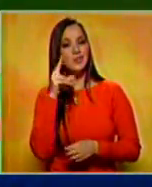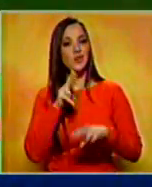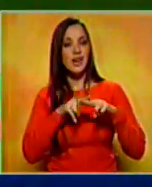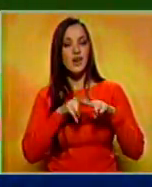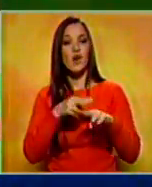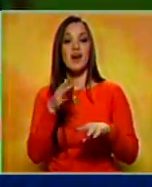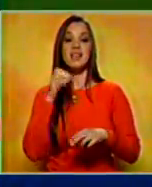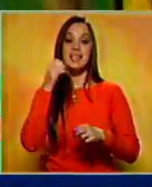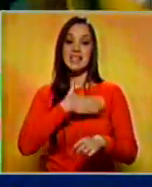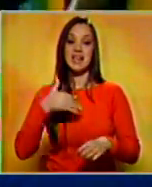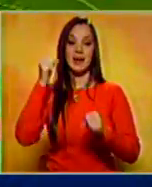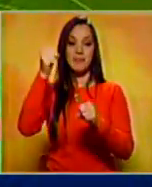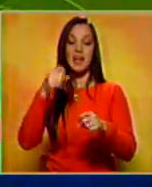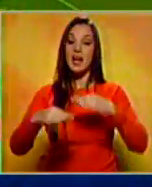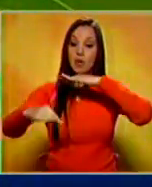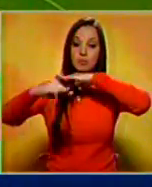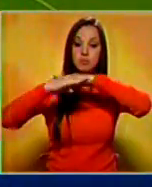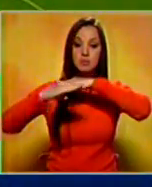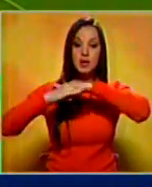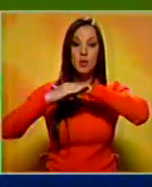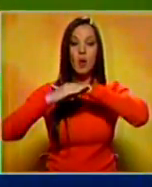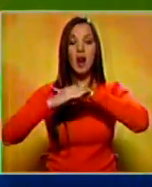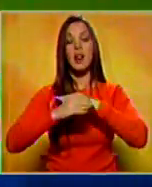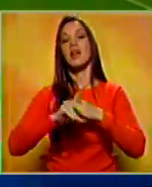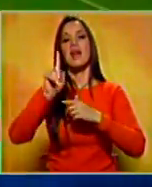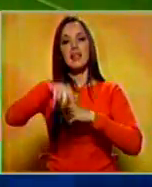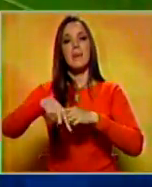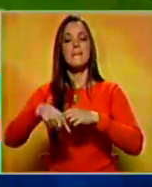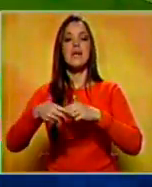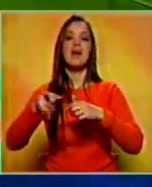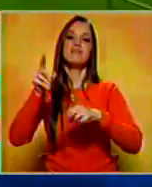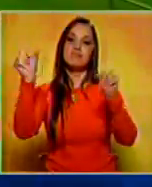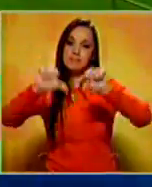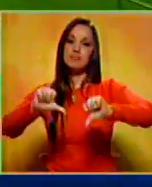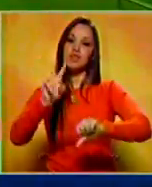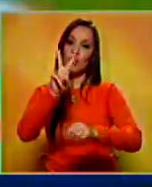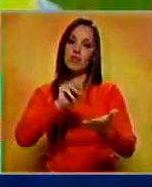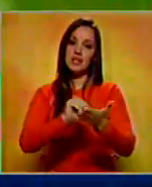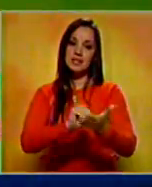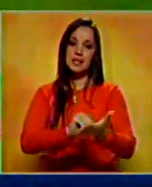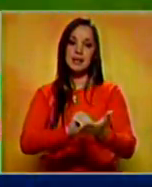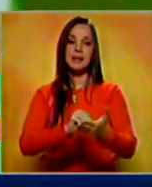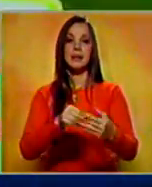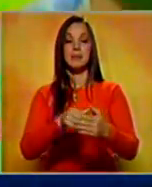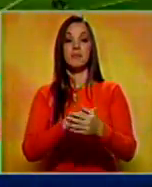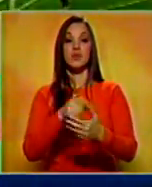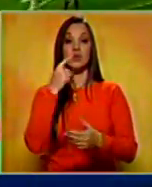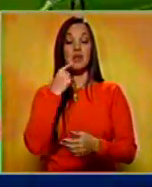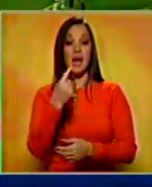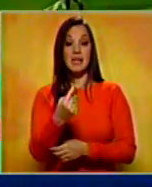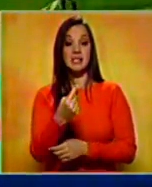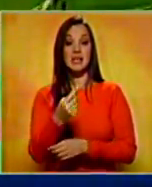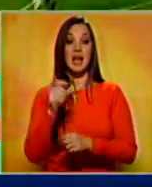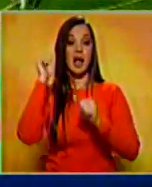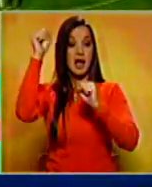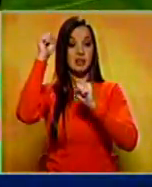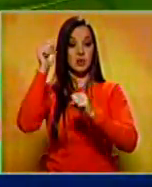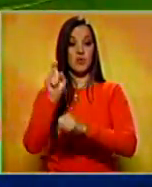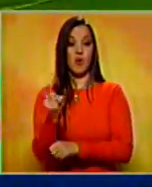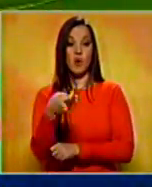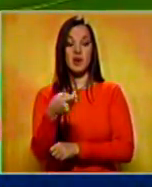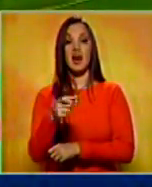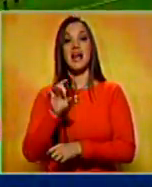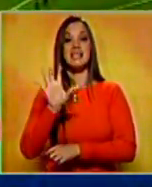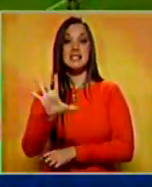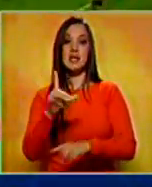continental tras sumar un empate y par de derrotas que le mantienen en el último lugar del grupo 8. En la ida, Guaraní se llevó el triunfo, una goleada